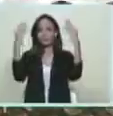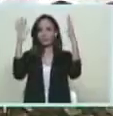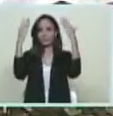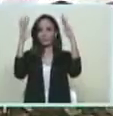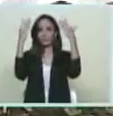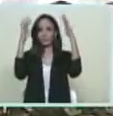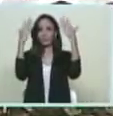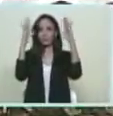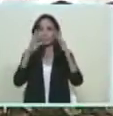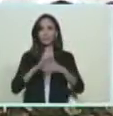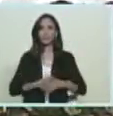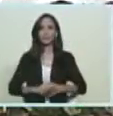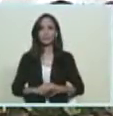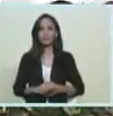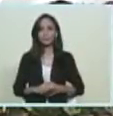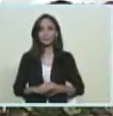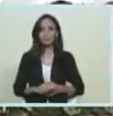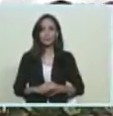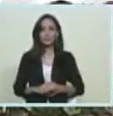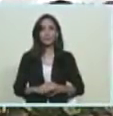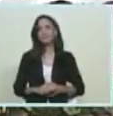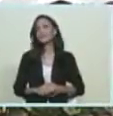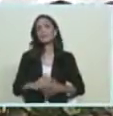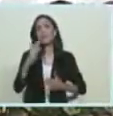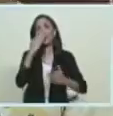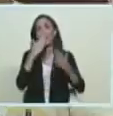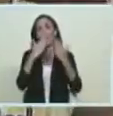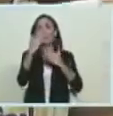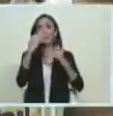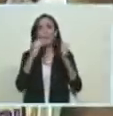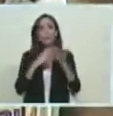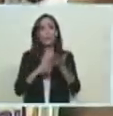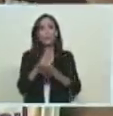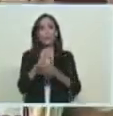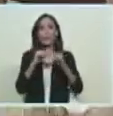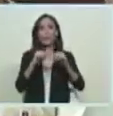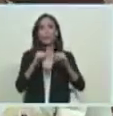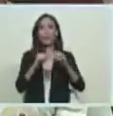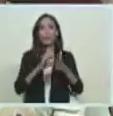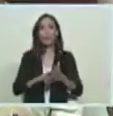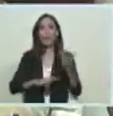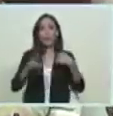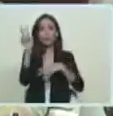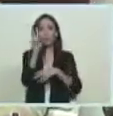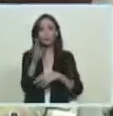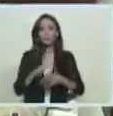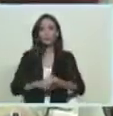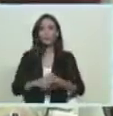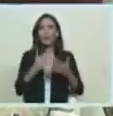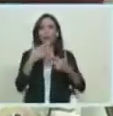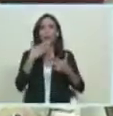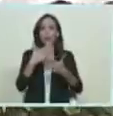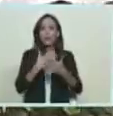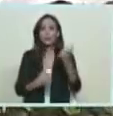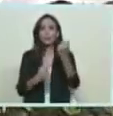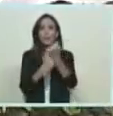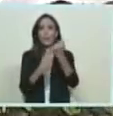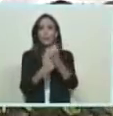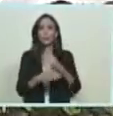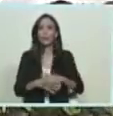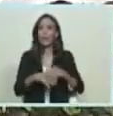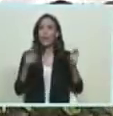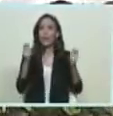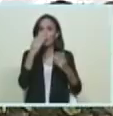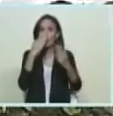venezolanas. ¡Viva Venezuela, presidente! ¡Que viva Gracias Venezuela! Por este hermoso plan que es Chamba Juvenil. Así es, que viva el